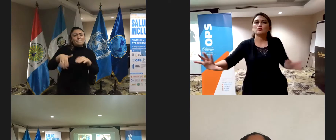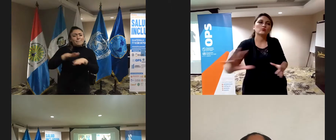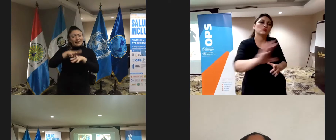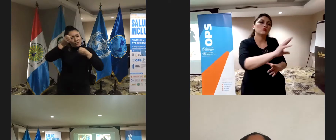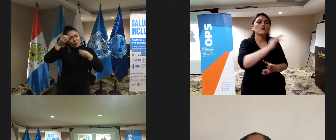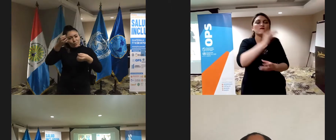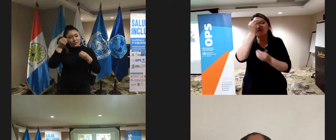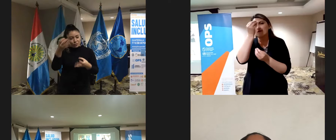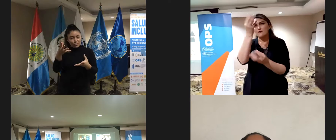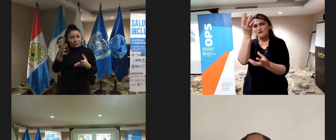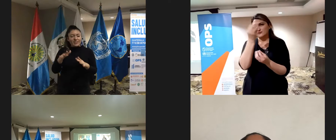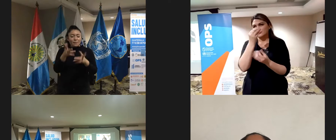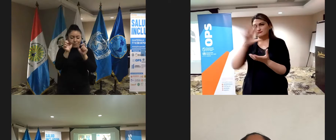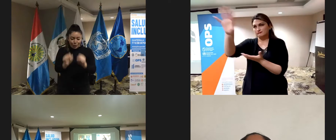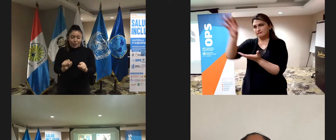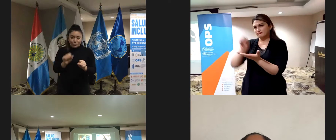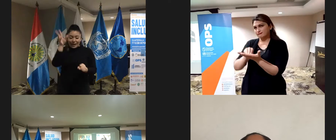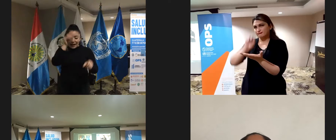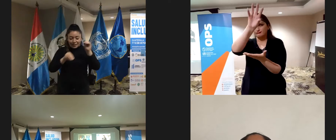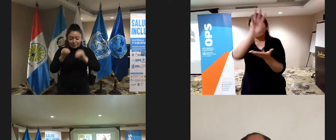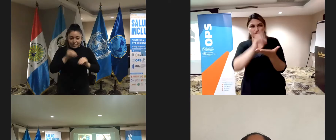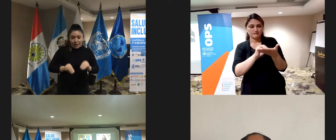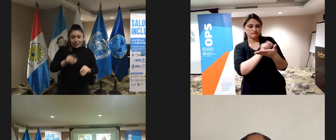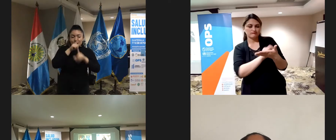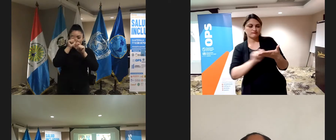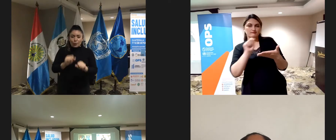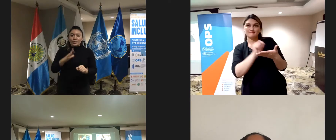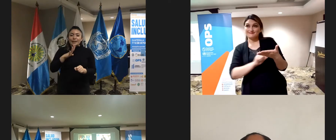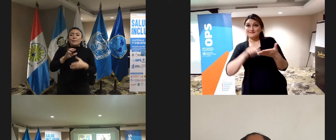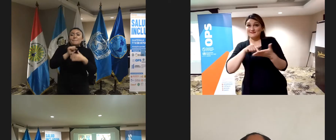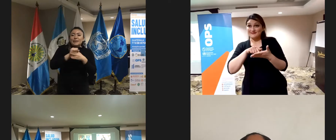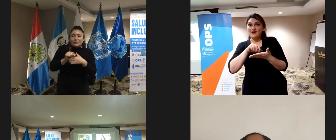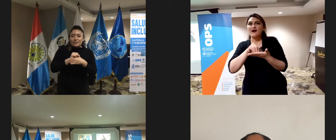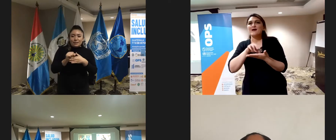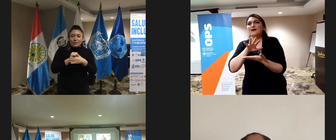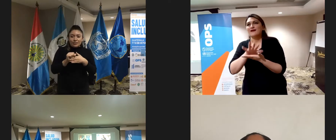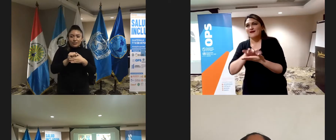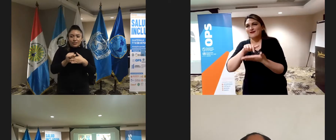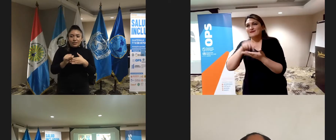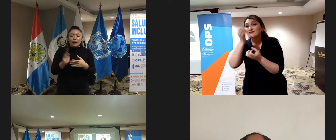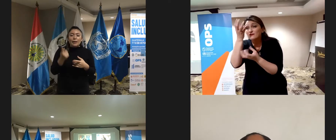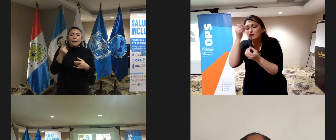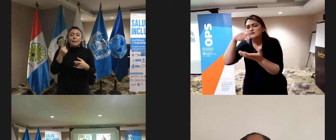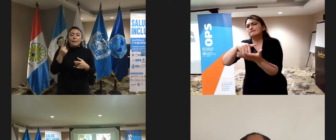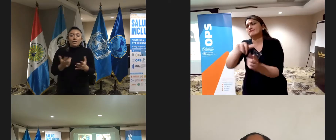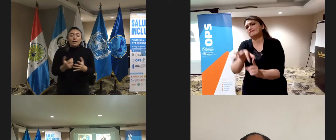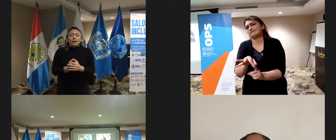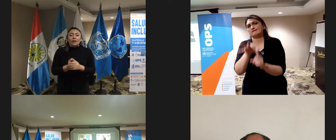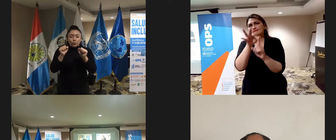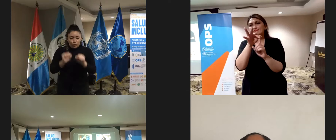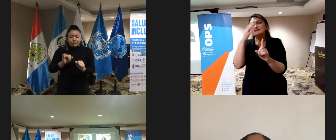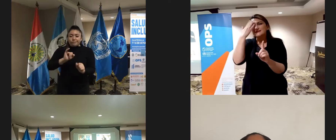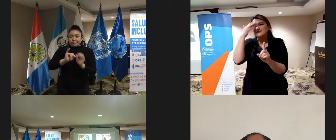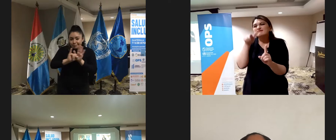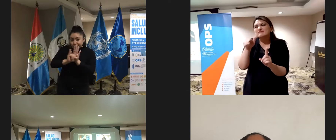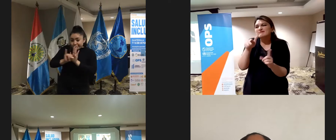que podemos adaptar y poder poner en práctica para identificar a